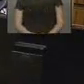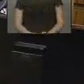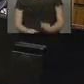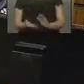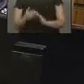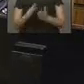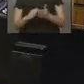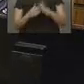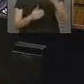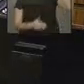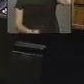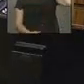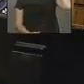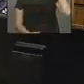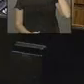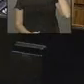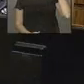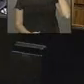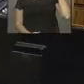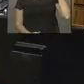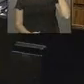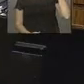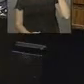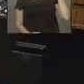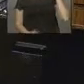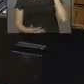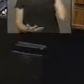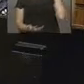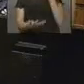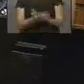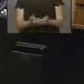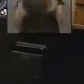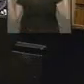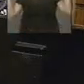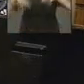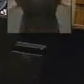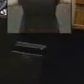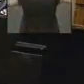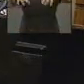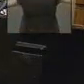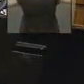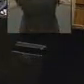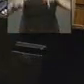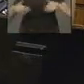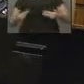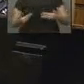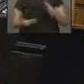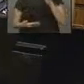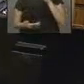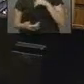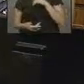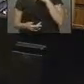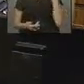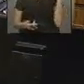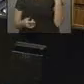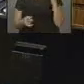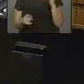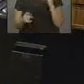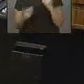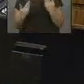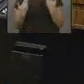Comunidades donde antes hubo exceso de lluvia, hoy el agua no alcanza para las